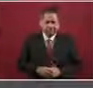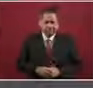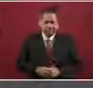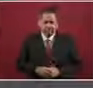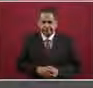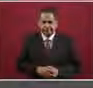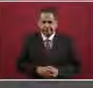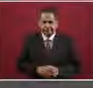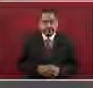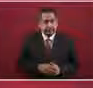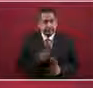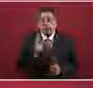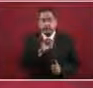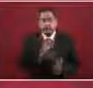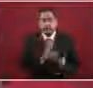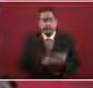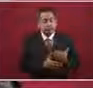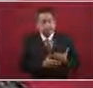si se avanza